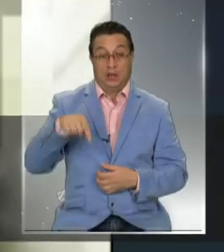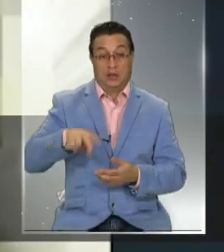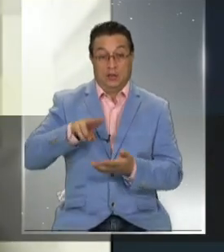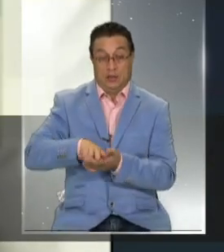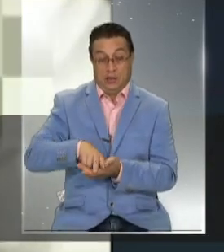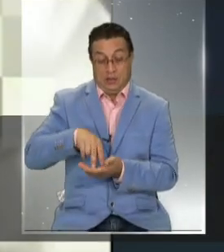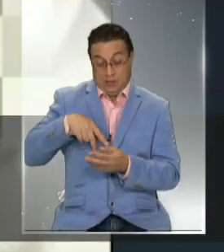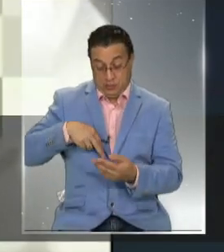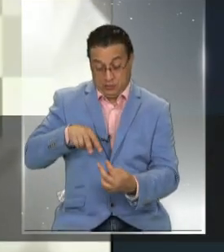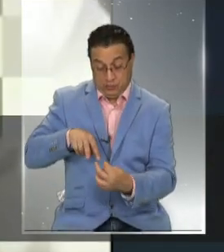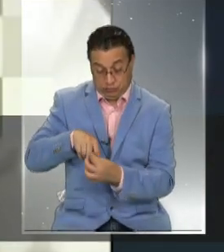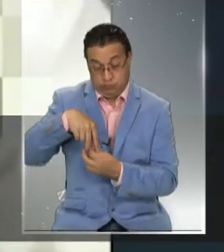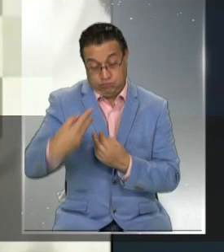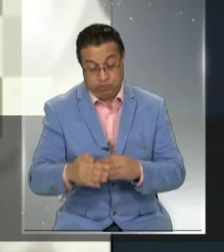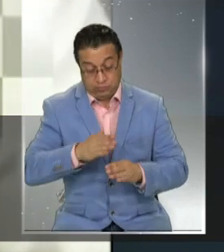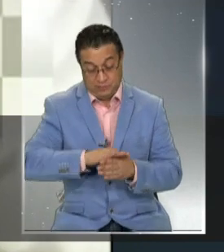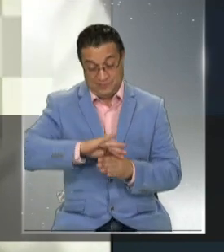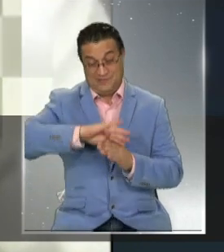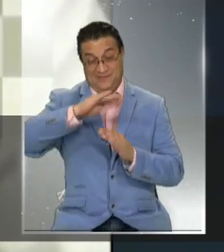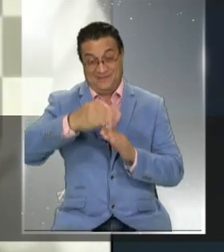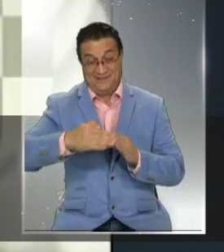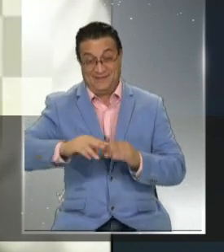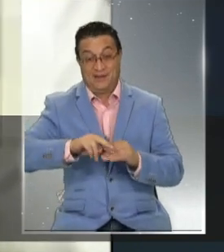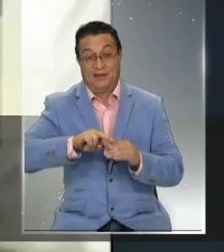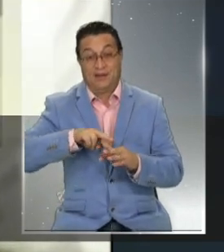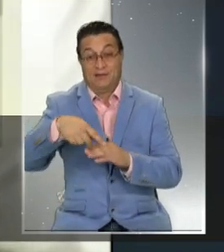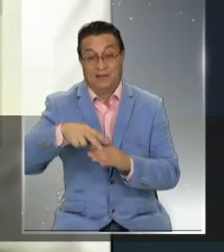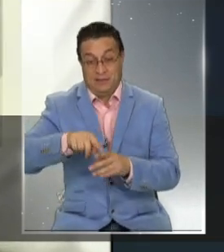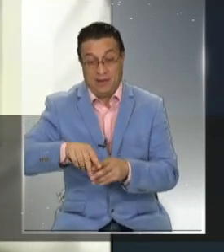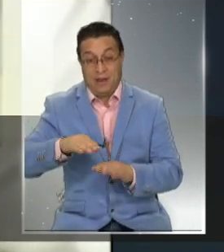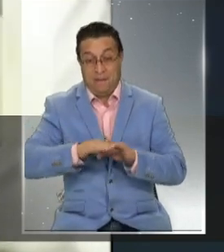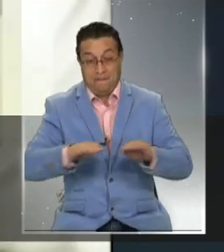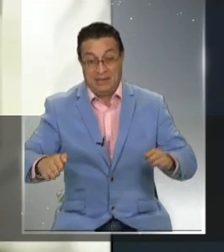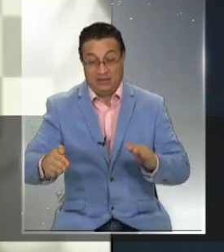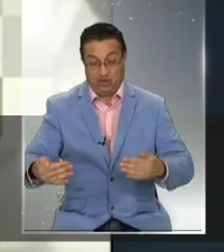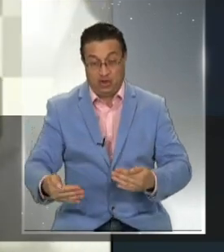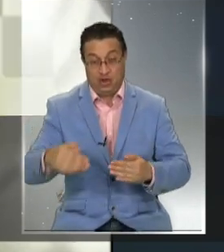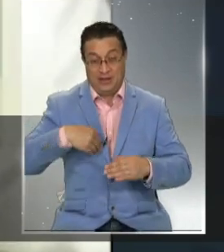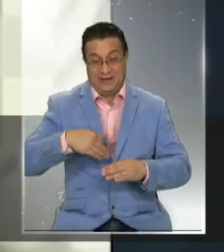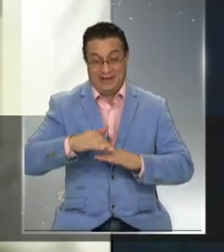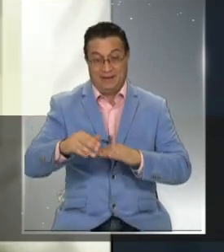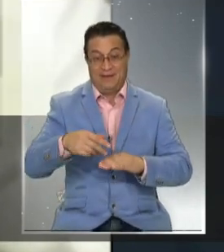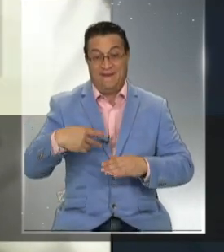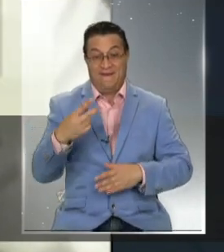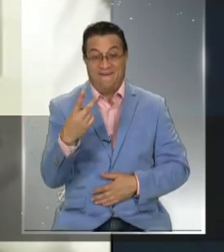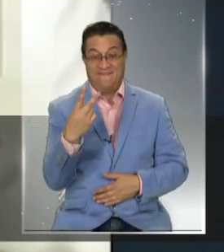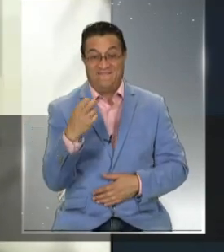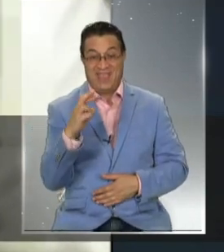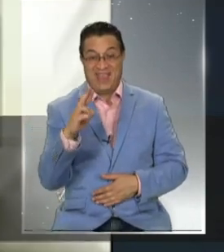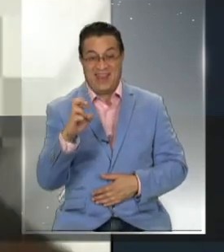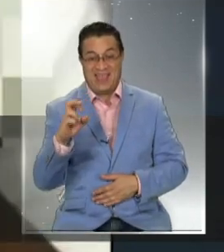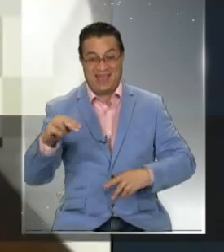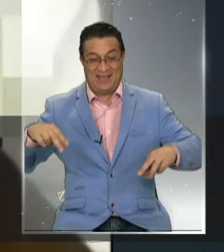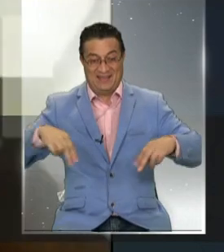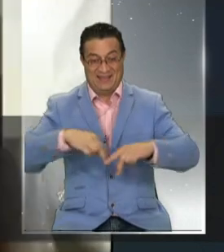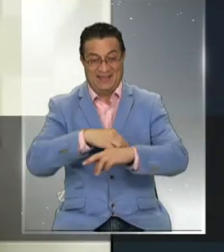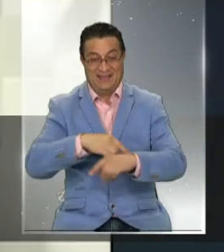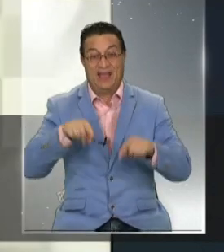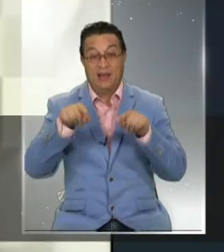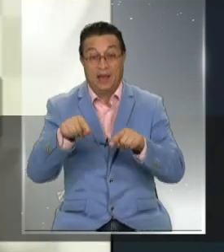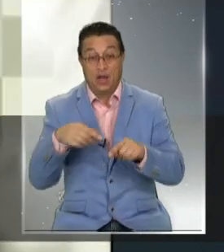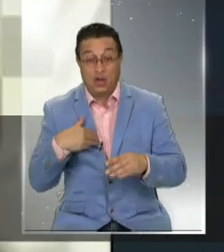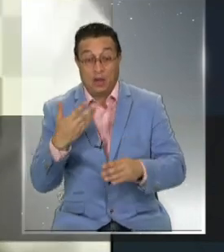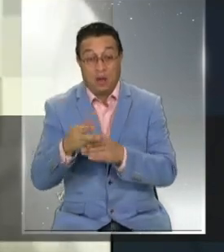un desnivel que hay en el piso de mi negocio con la vedera, en la cual tenía